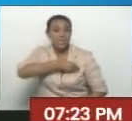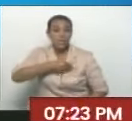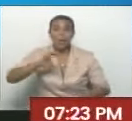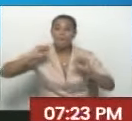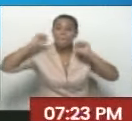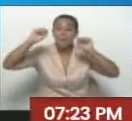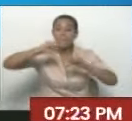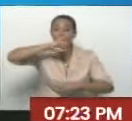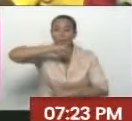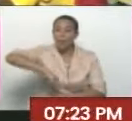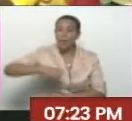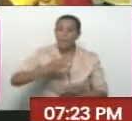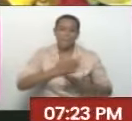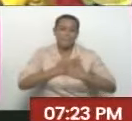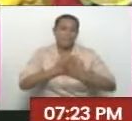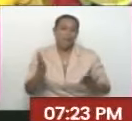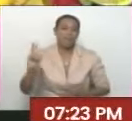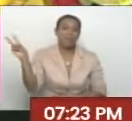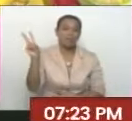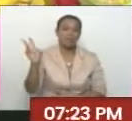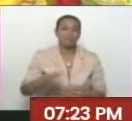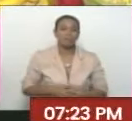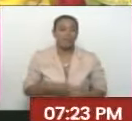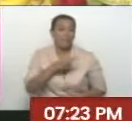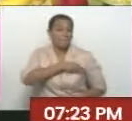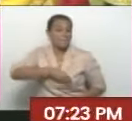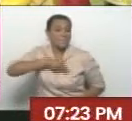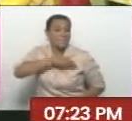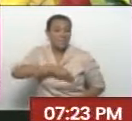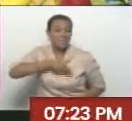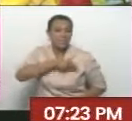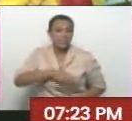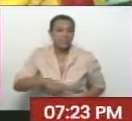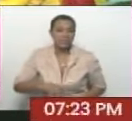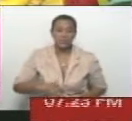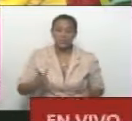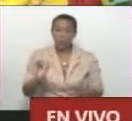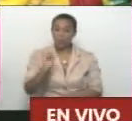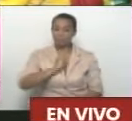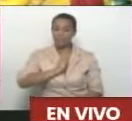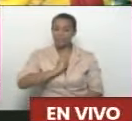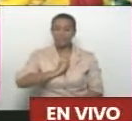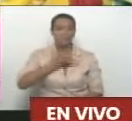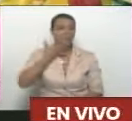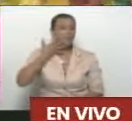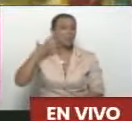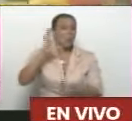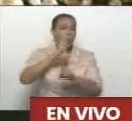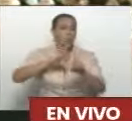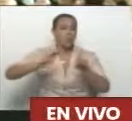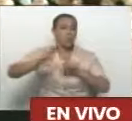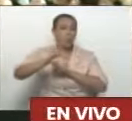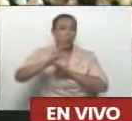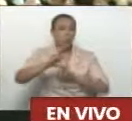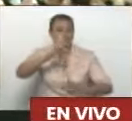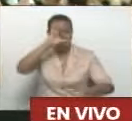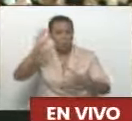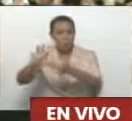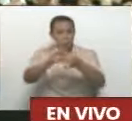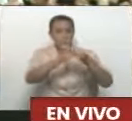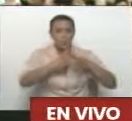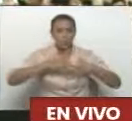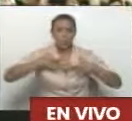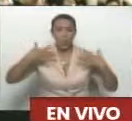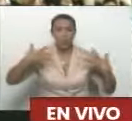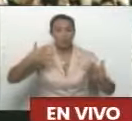Viva Venezuela, mi patria querida, la gran misión de la identidad, la cultura, la unión